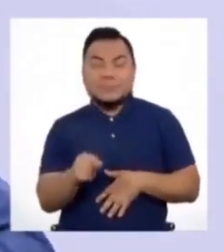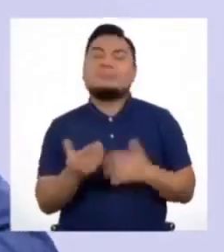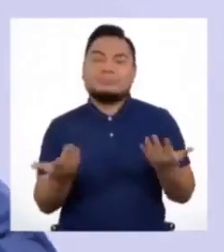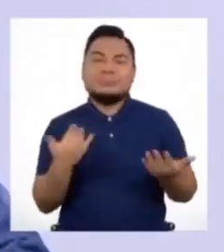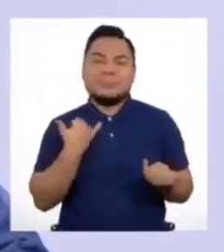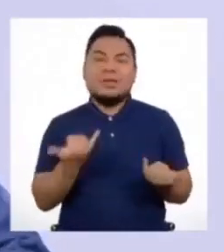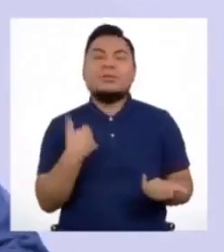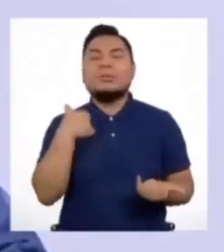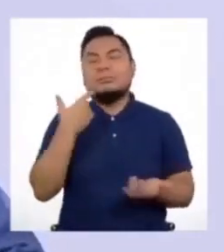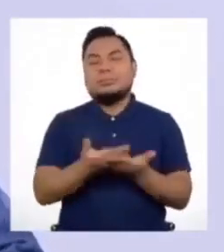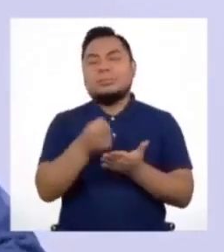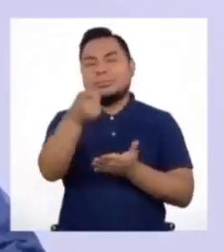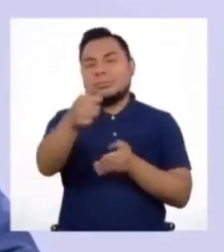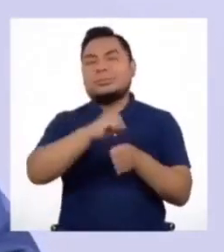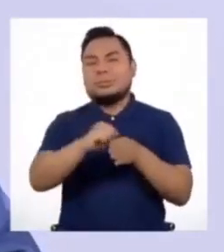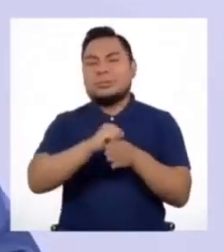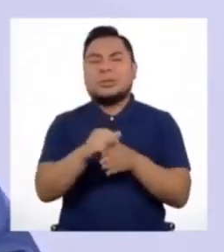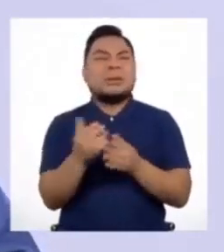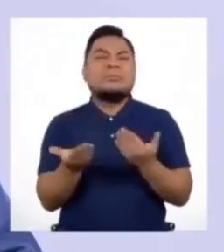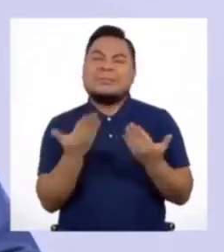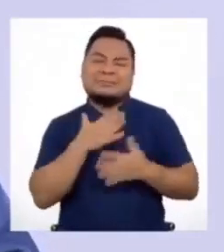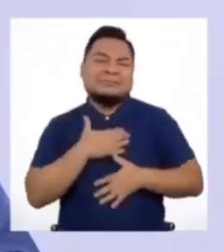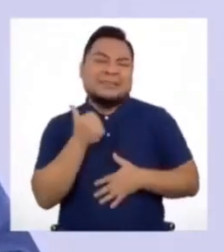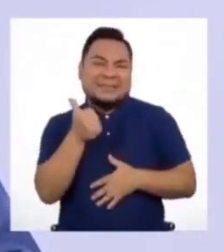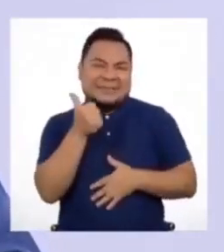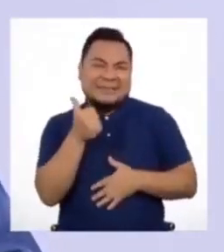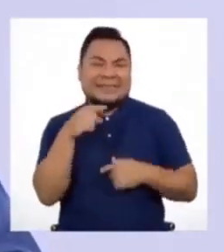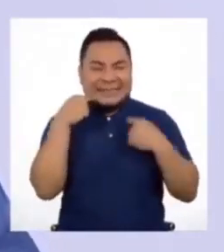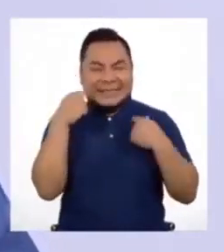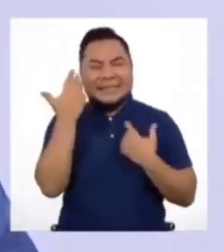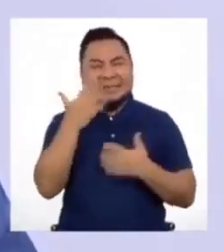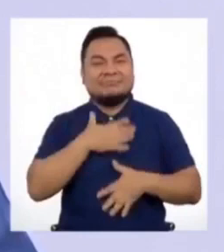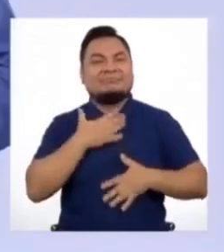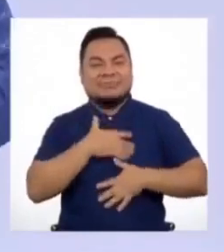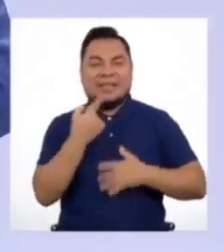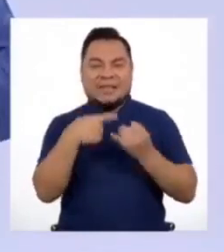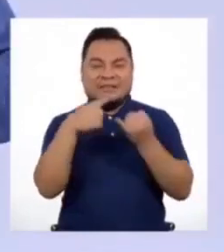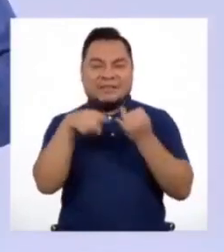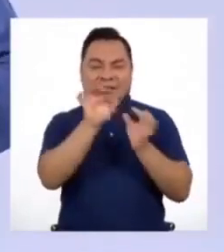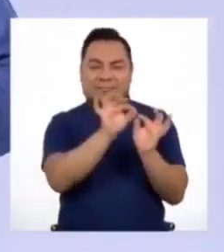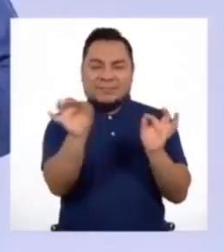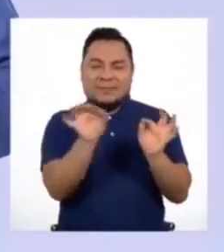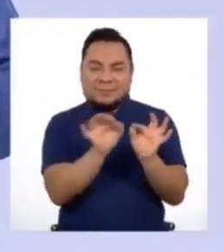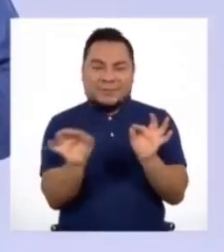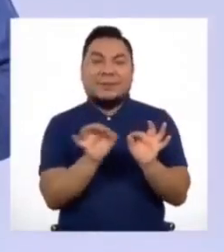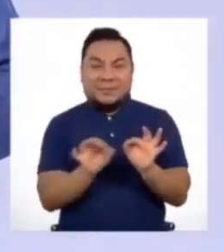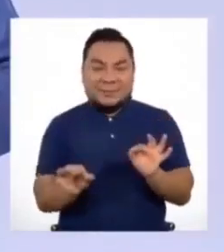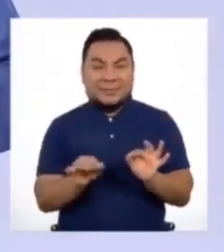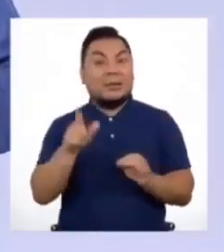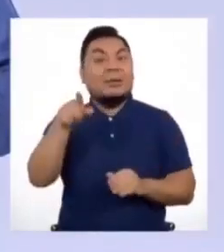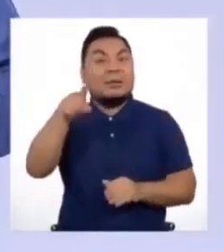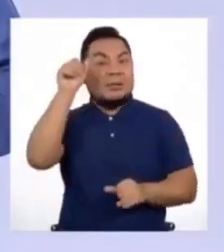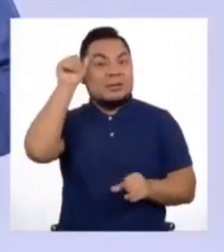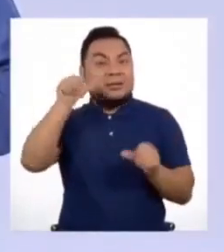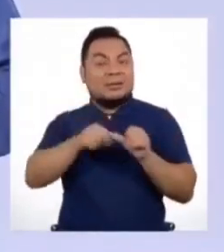te vamos a proponer un ejercicio muy divertido para lograr diferentes trazos. Seguramente recuerdas cómo te enseñaron a coger